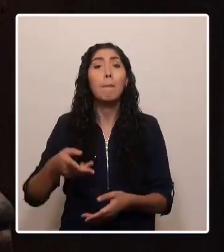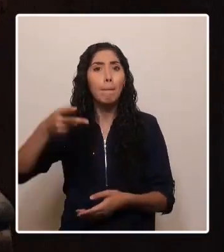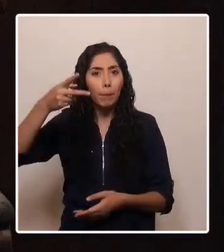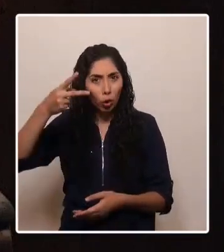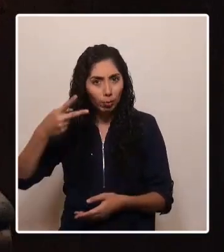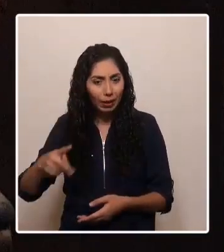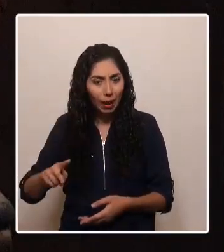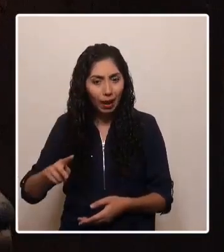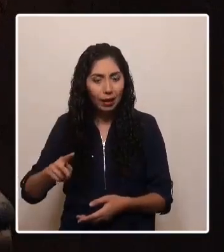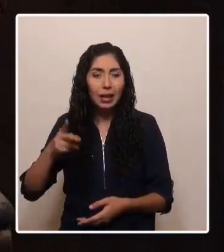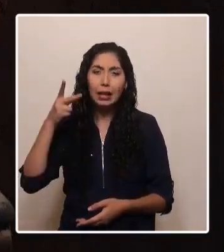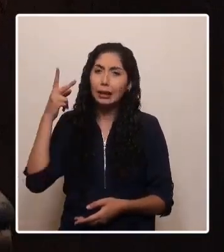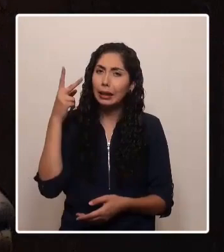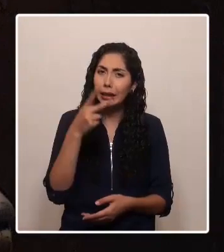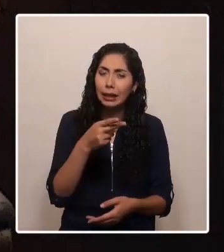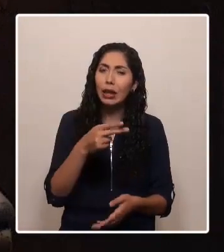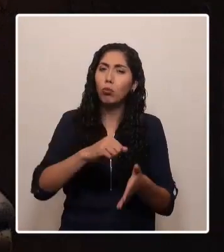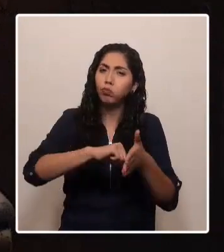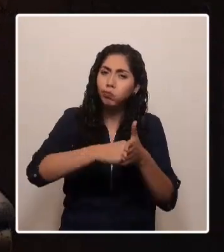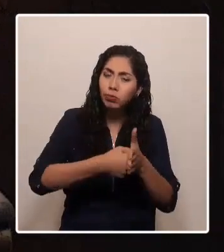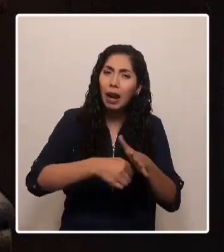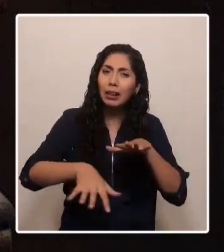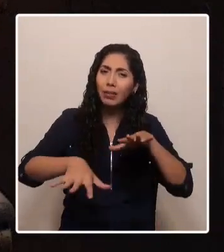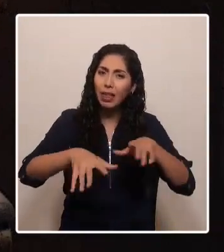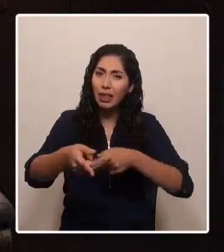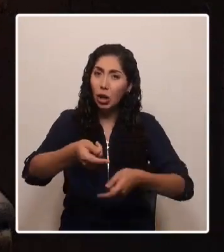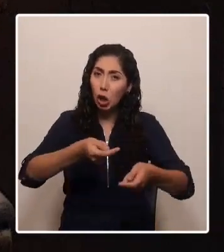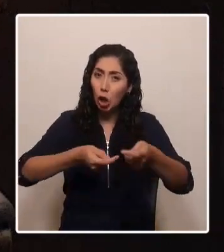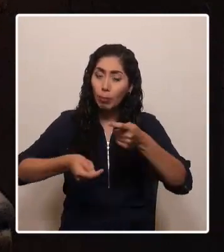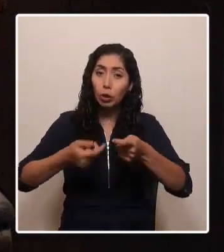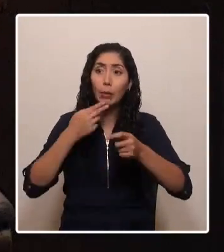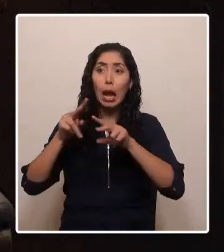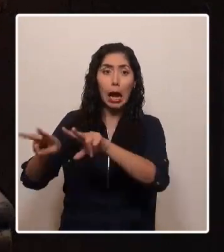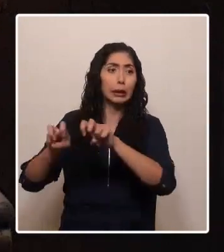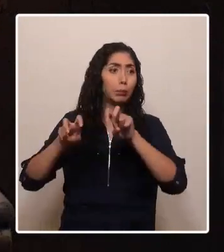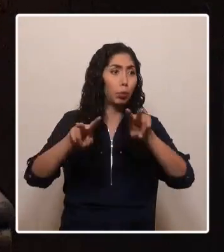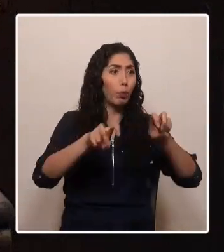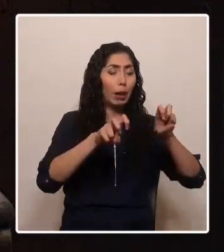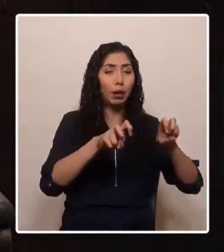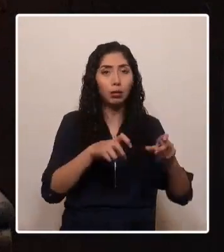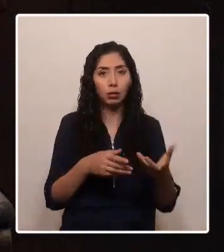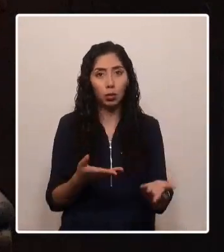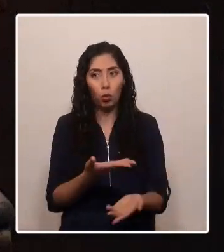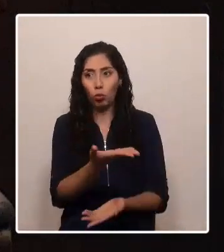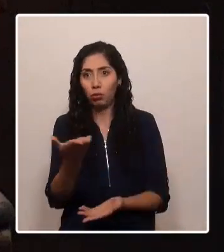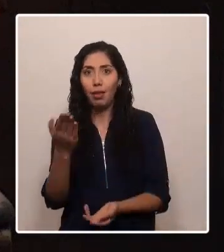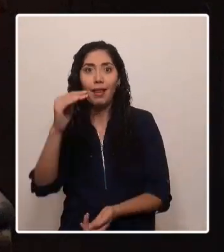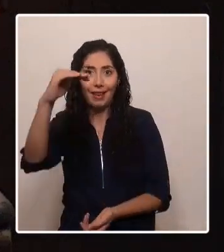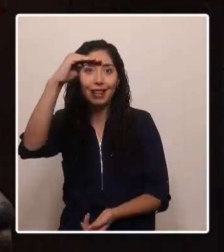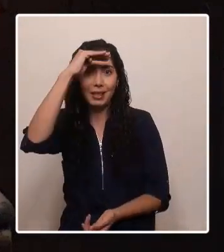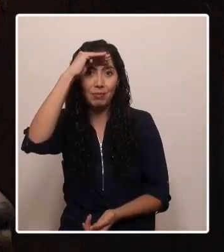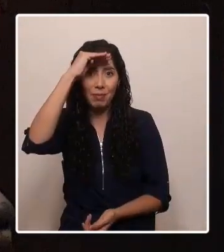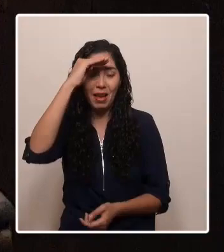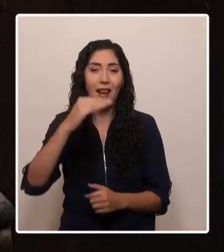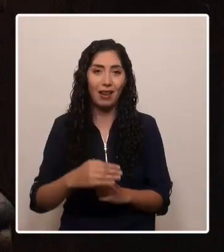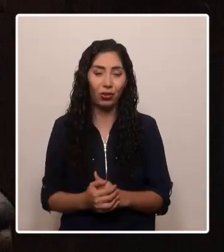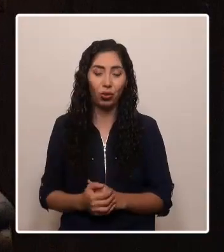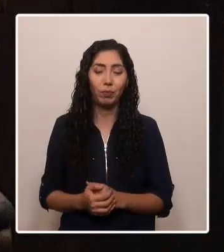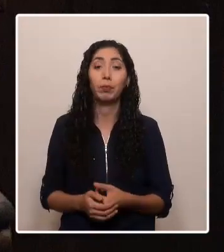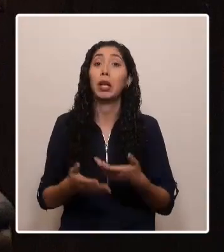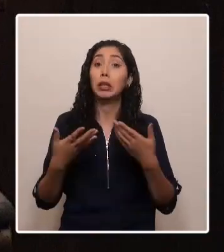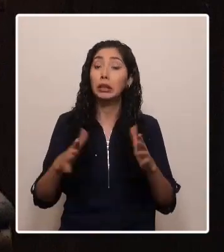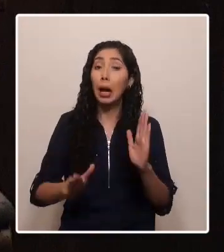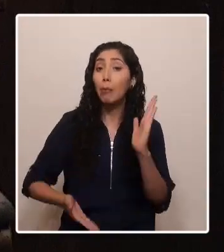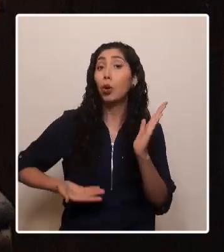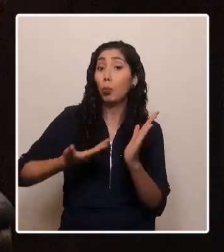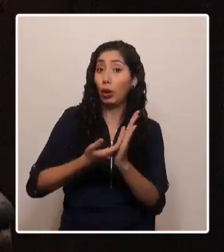actividades económicas y expropiar sin límites, ustedes son expertos. Ya rechazaron una propuesta nuestra